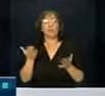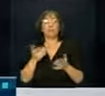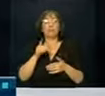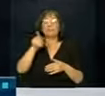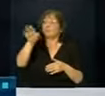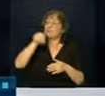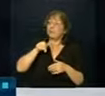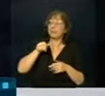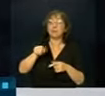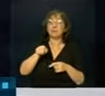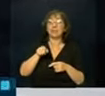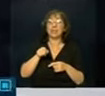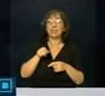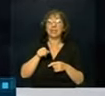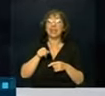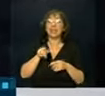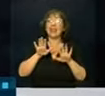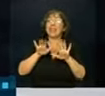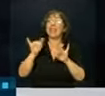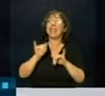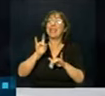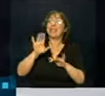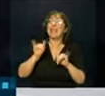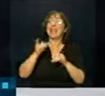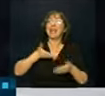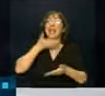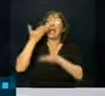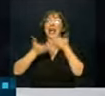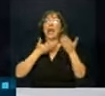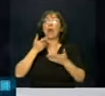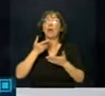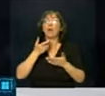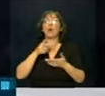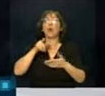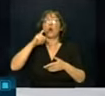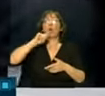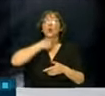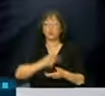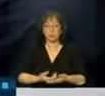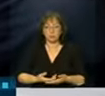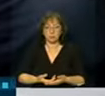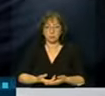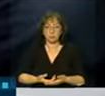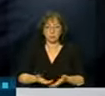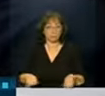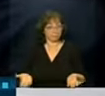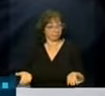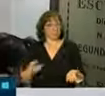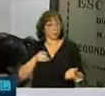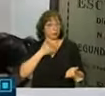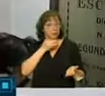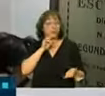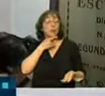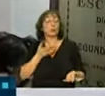fulanita, mira, en 10 días o 15 días tenés que cantar una ópera en ruso. Y si no sabes